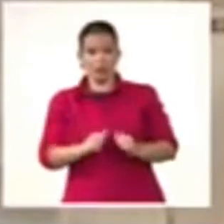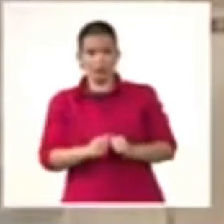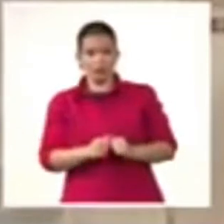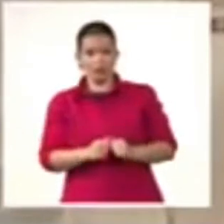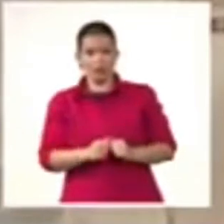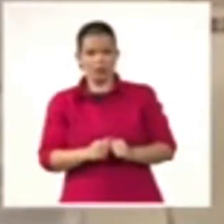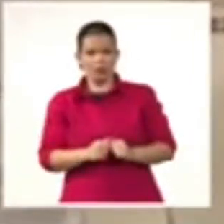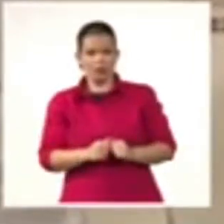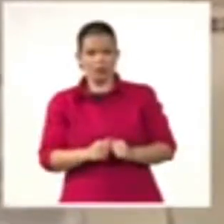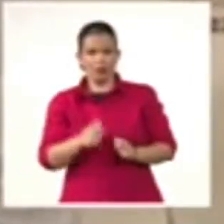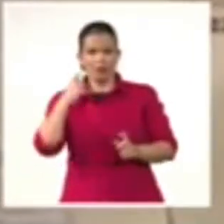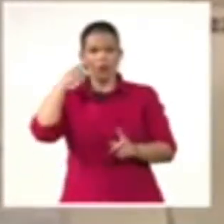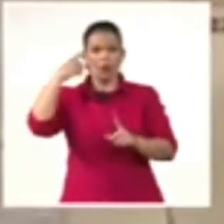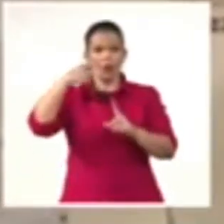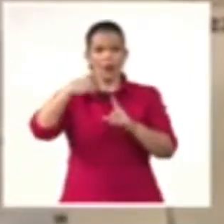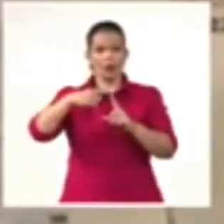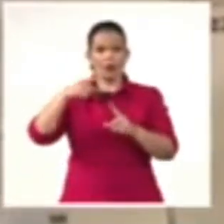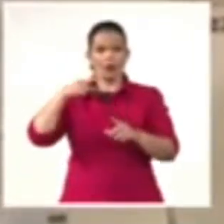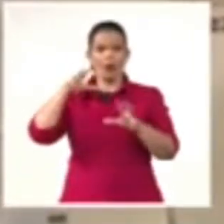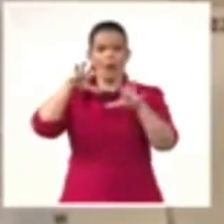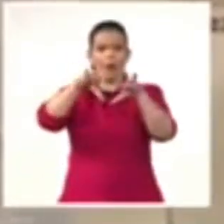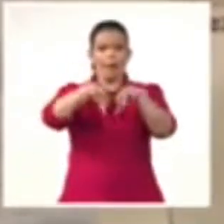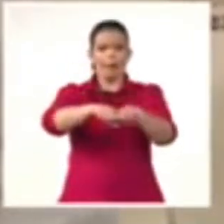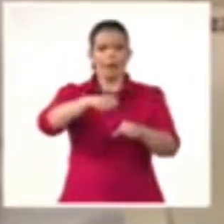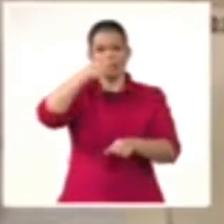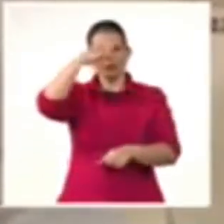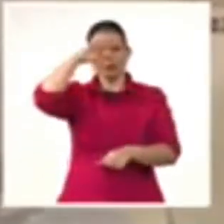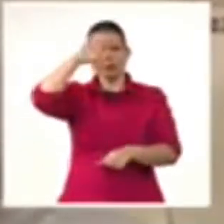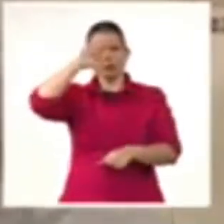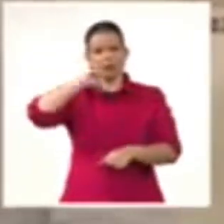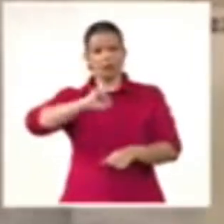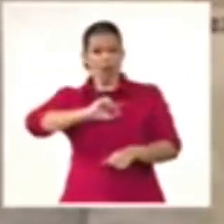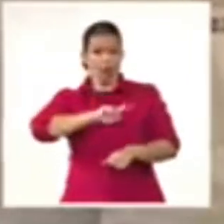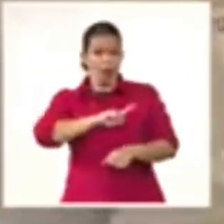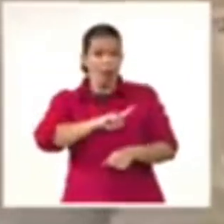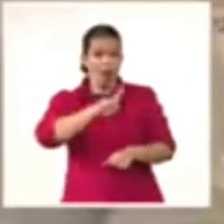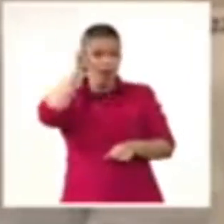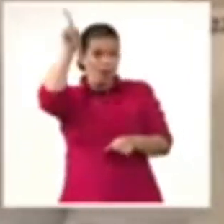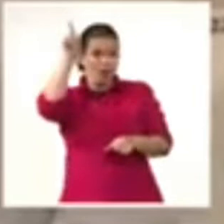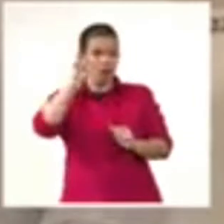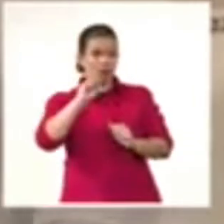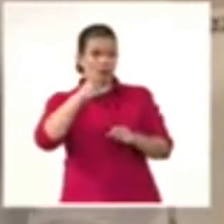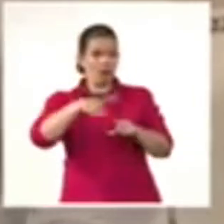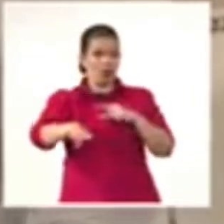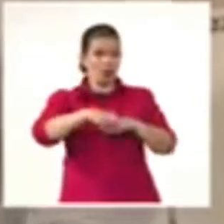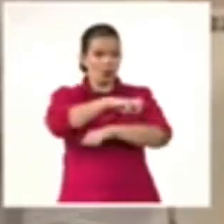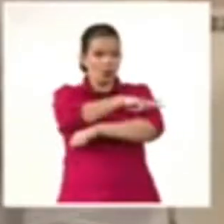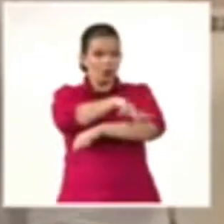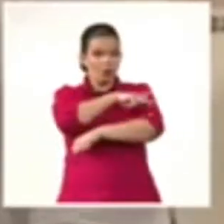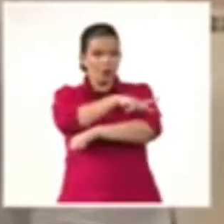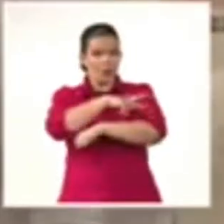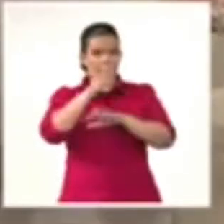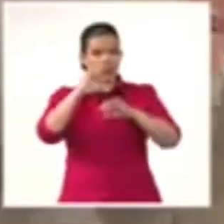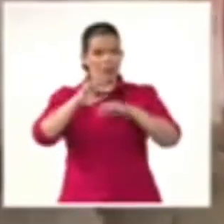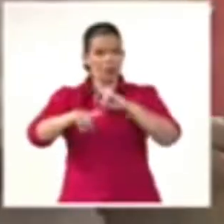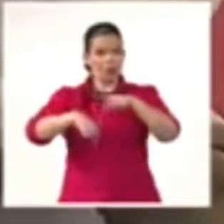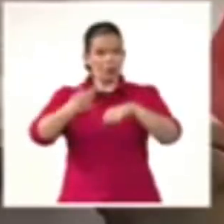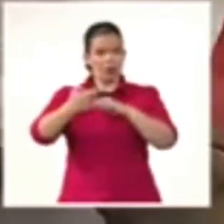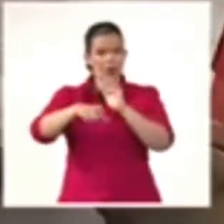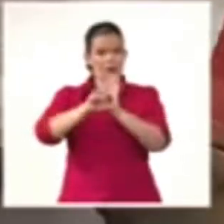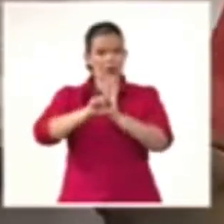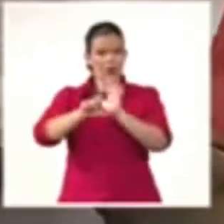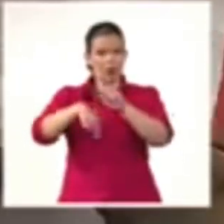y sobrecubierta a los infames congresistas que allá votan a favor de todas las leyes contra su propio país de origen, esa